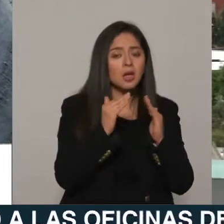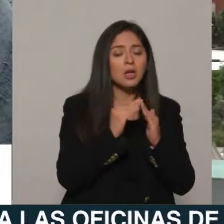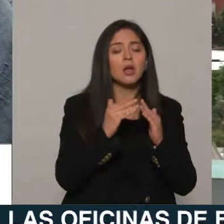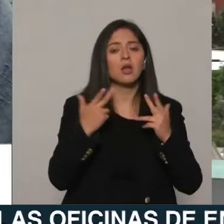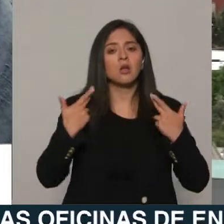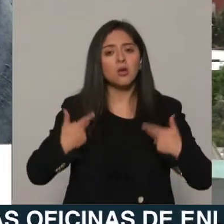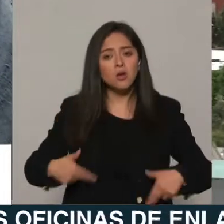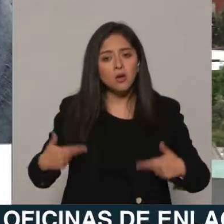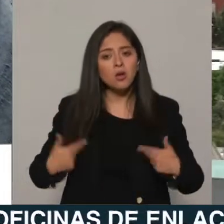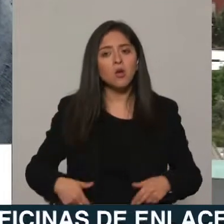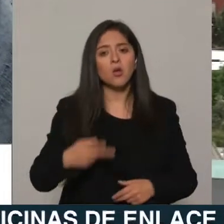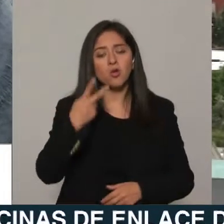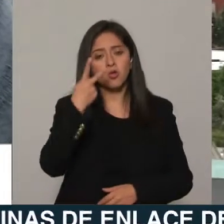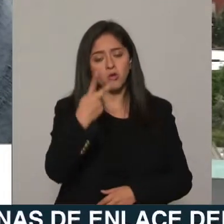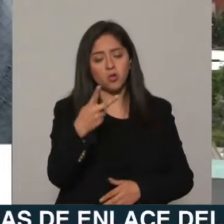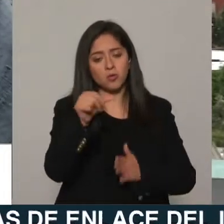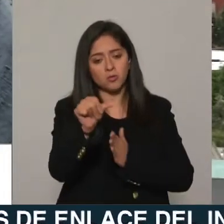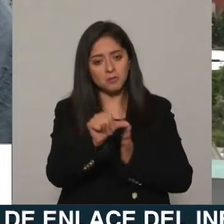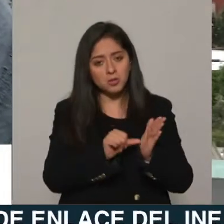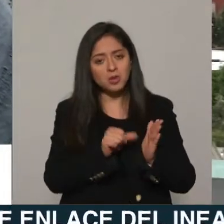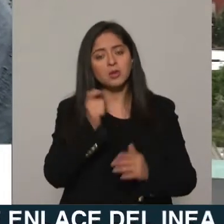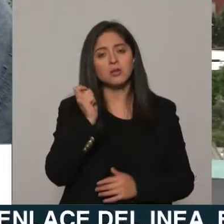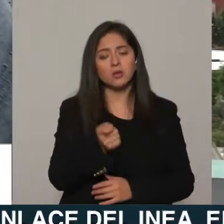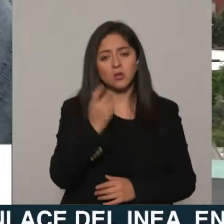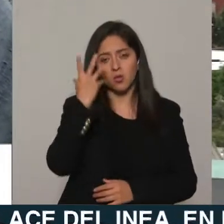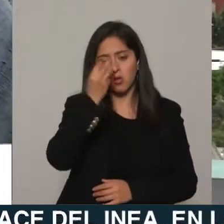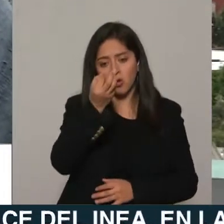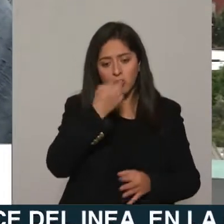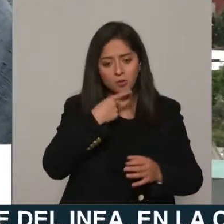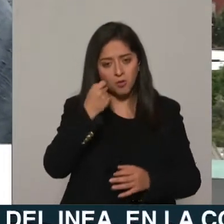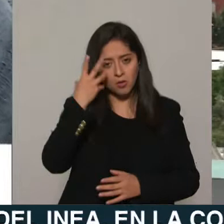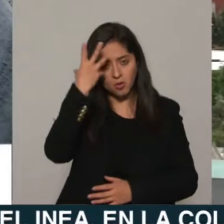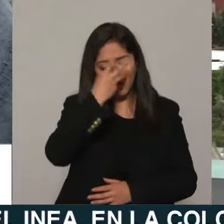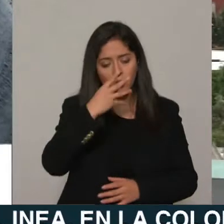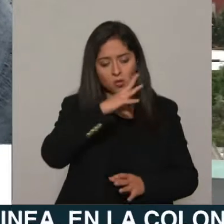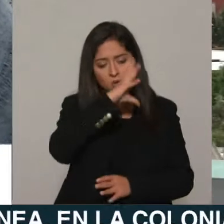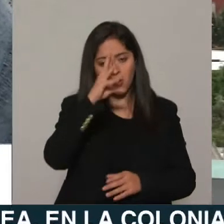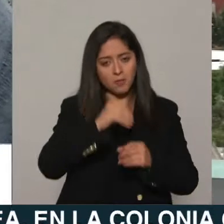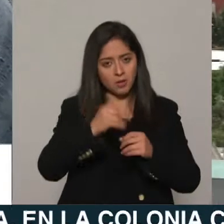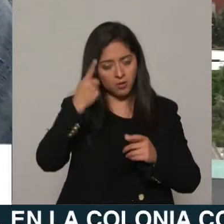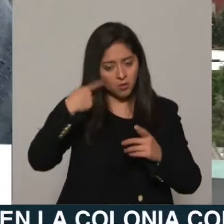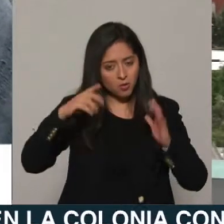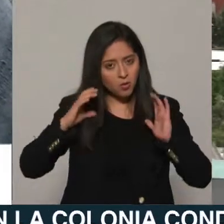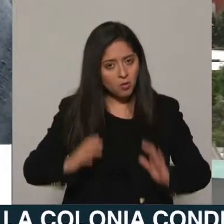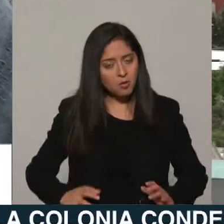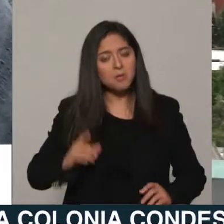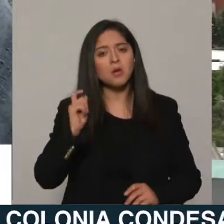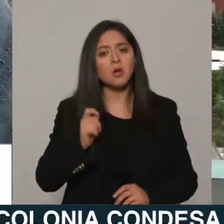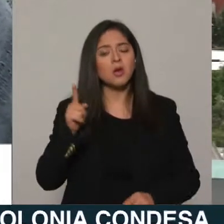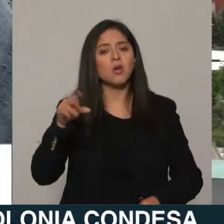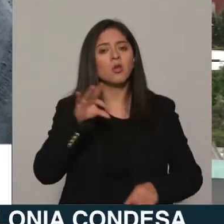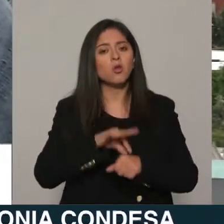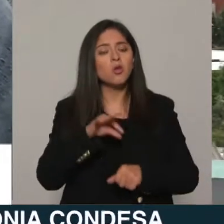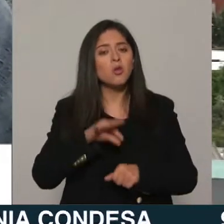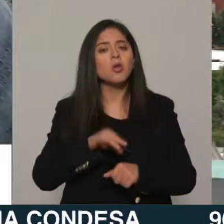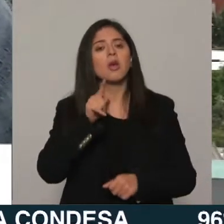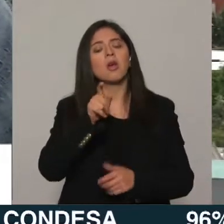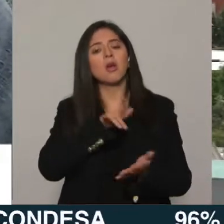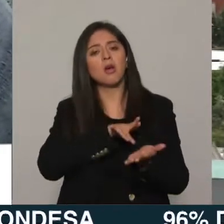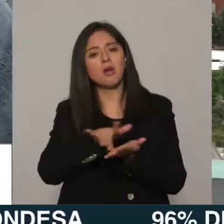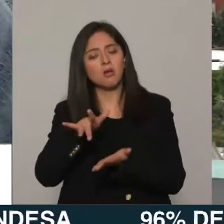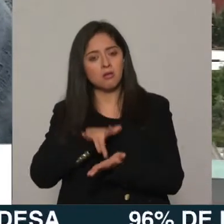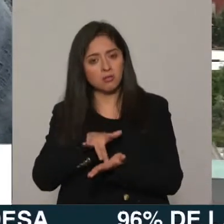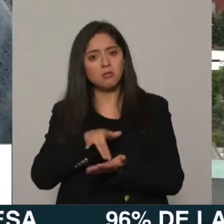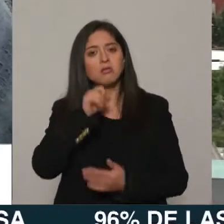consultas mensuales de medicina general dada por médicos solidarios